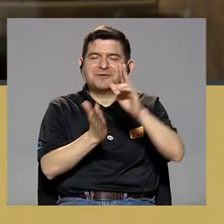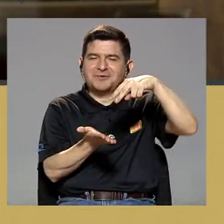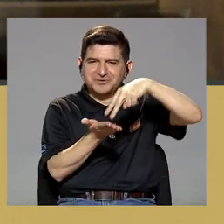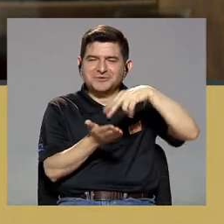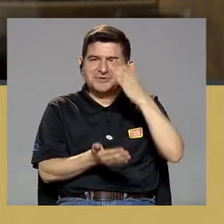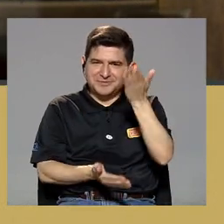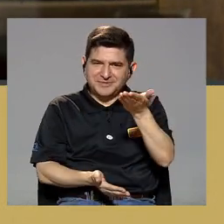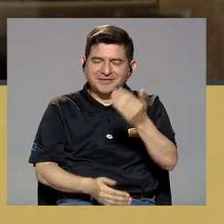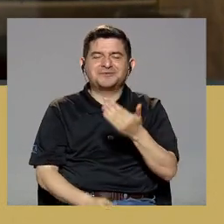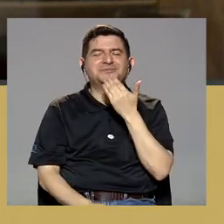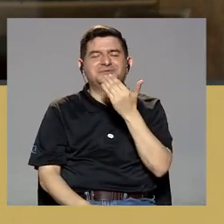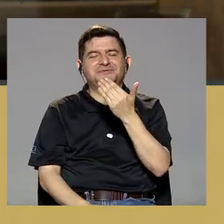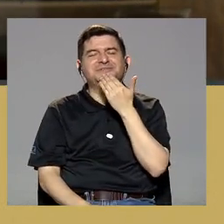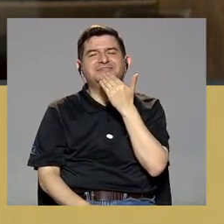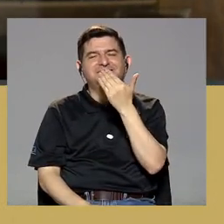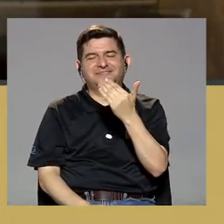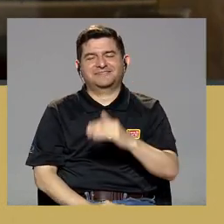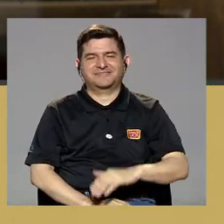gracias